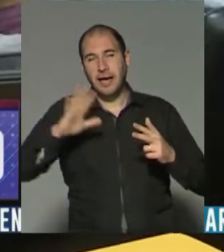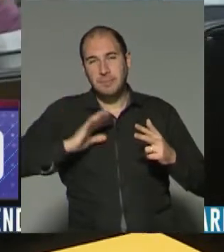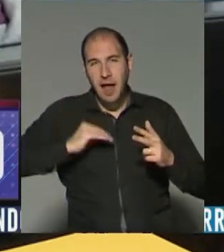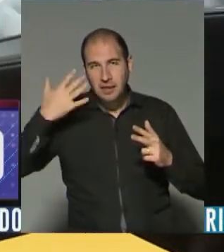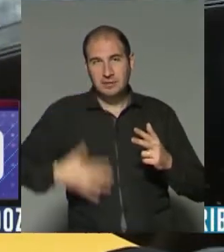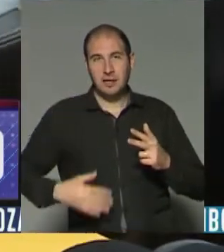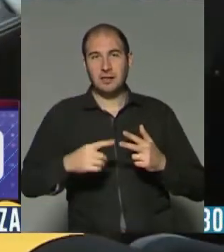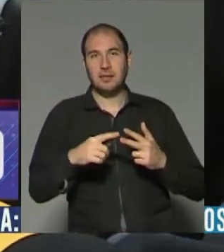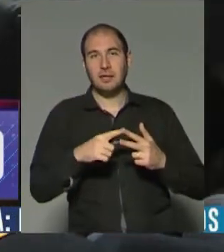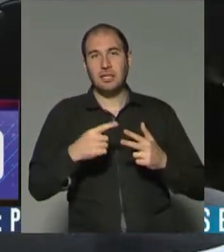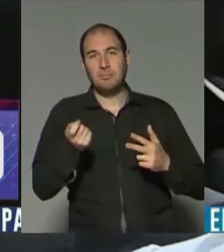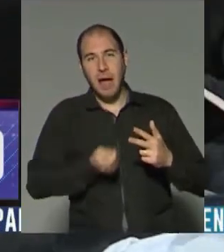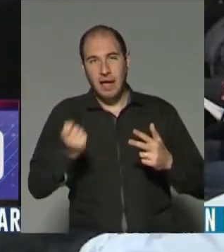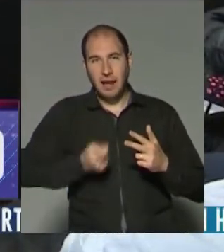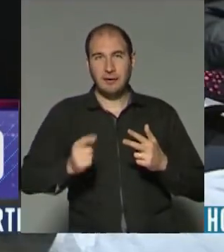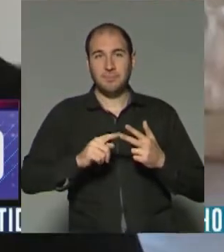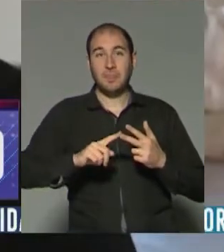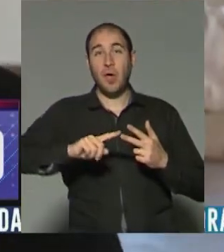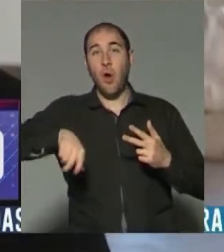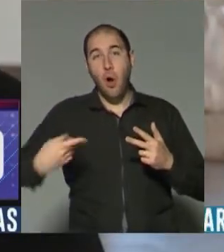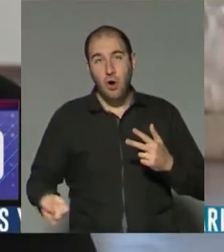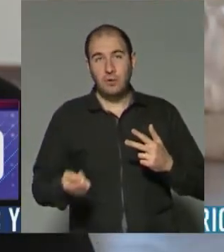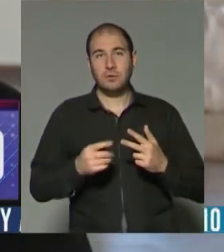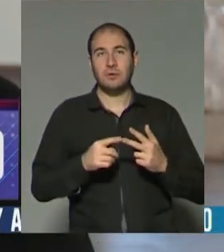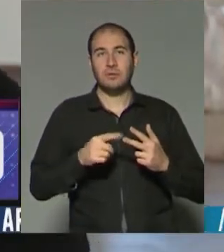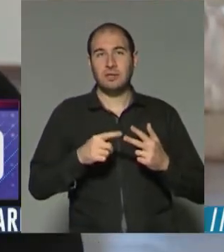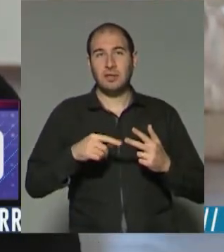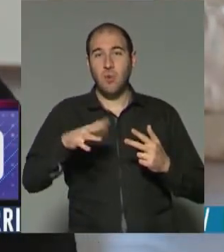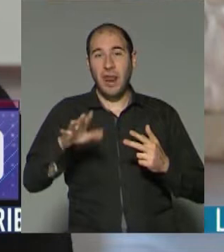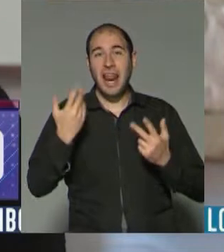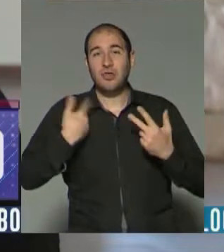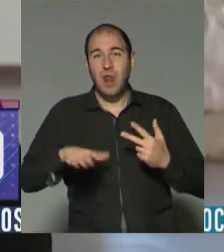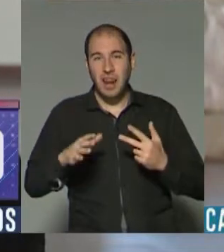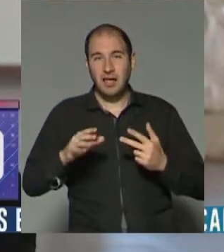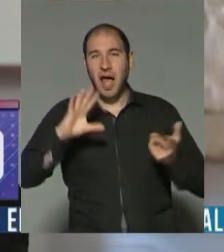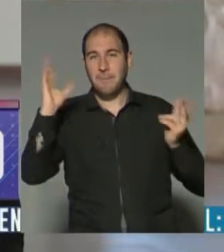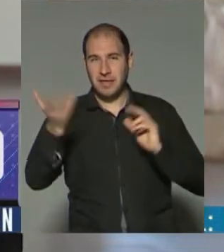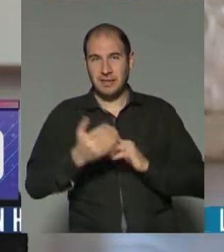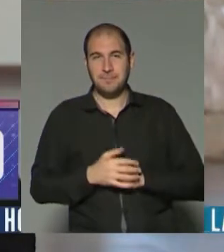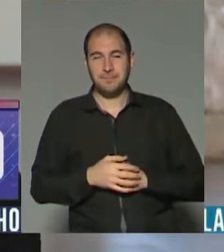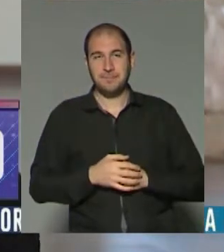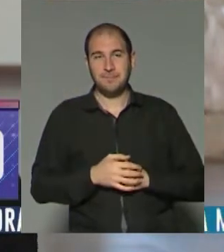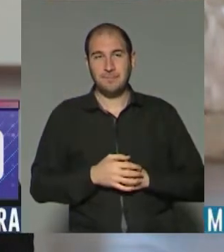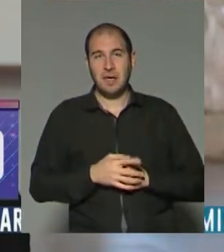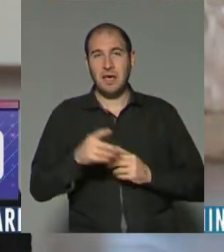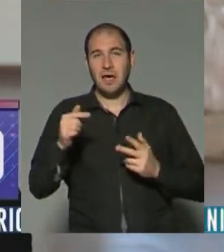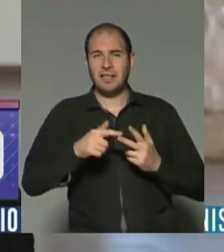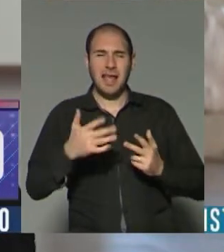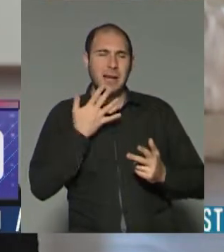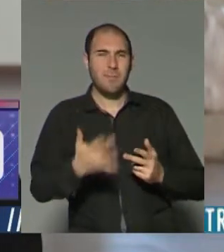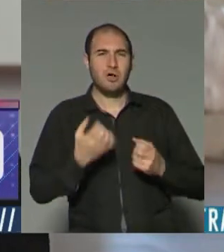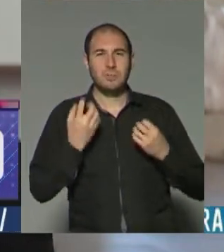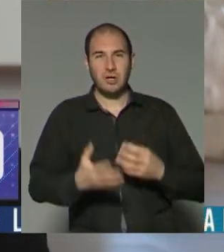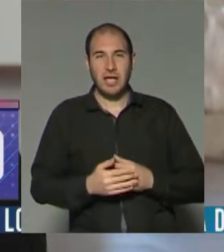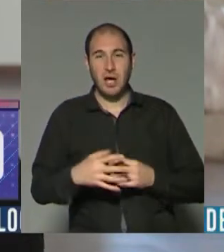funcional, zumba. Y otra parte que es la vida en la naturaleza, con el medio ambiente, que es maravilloso porque